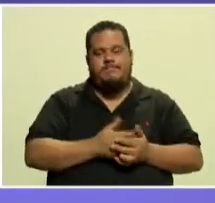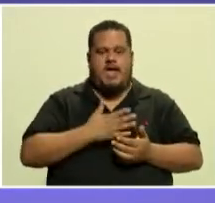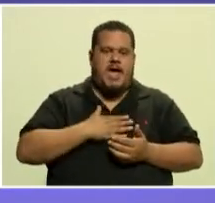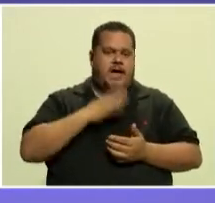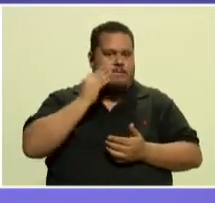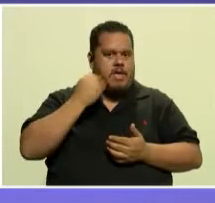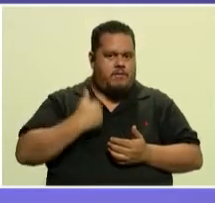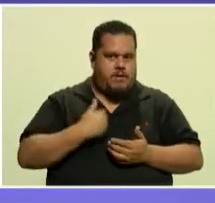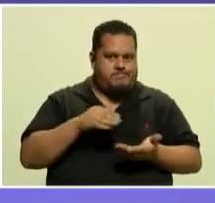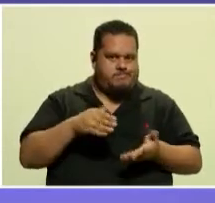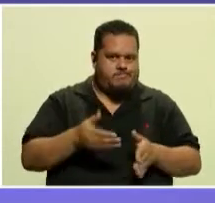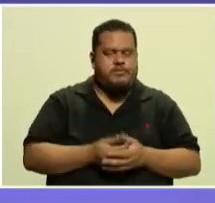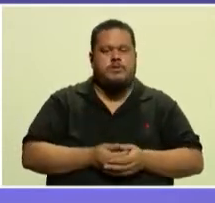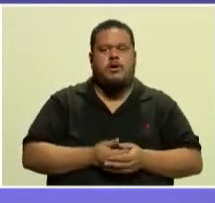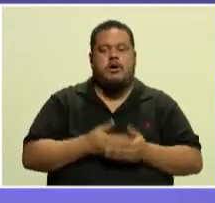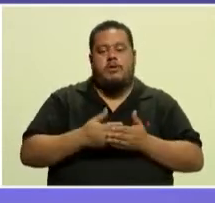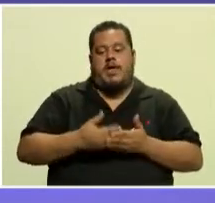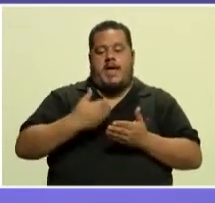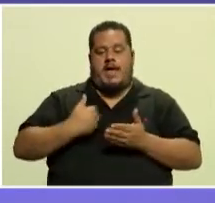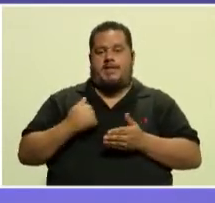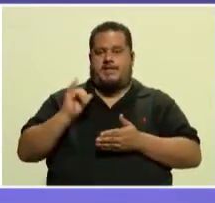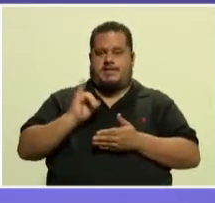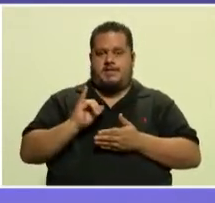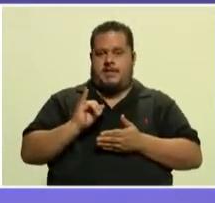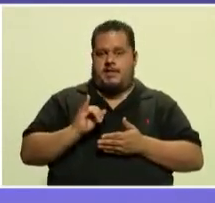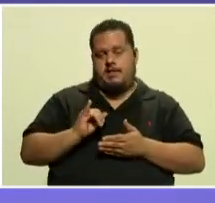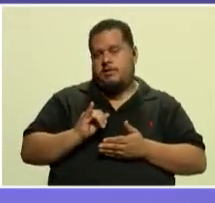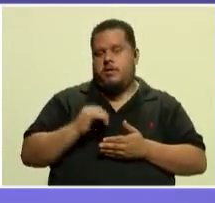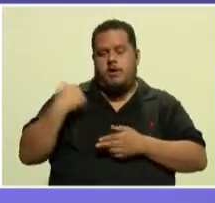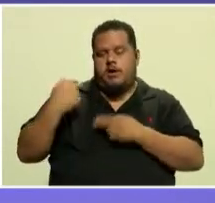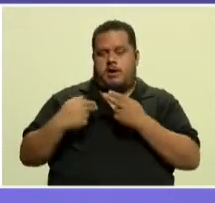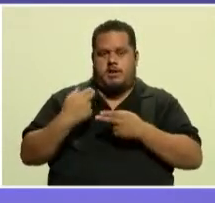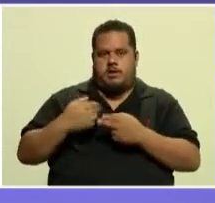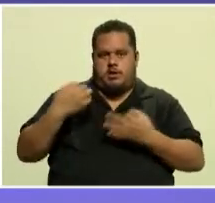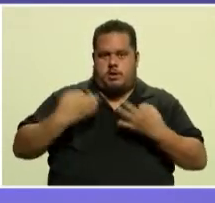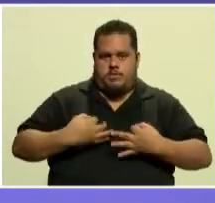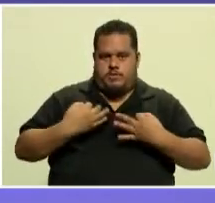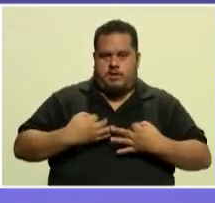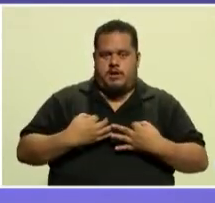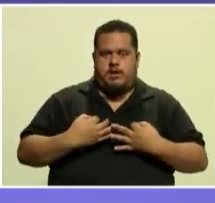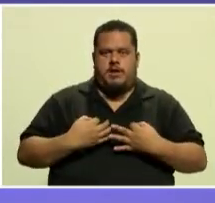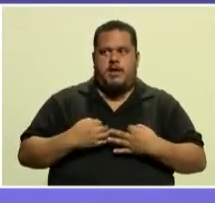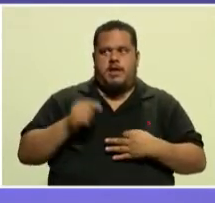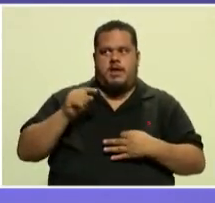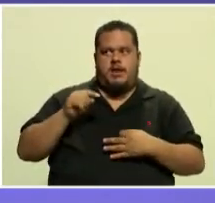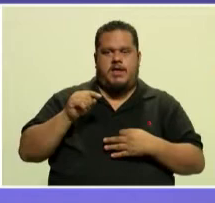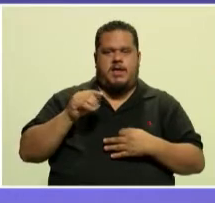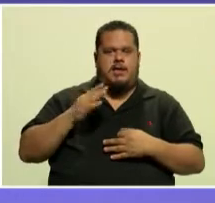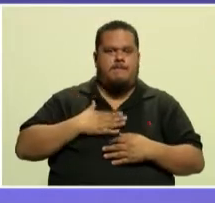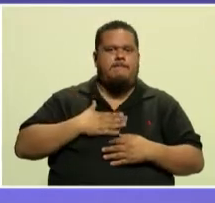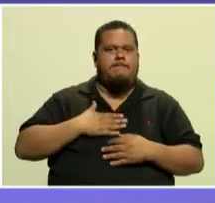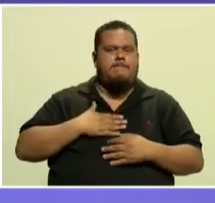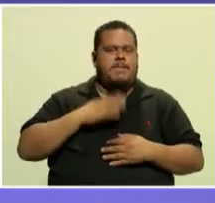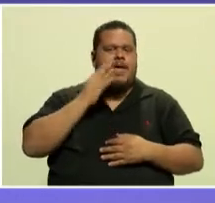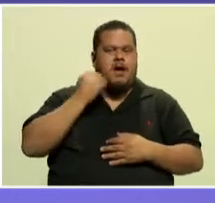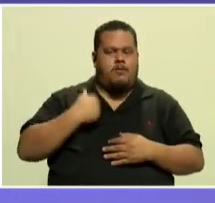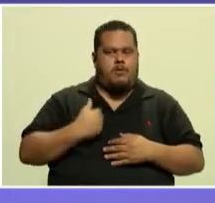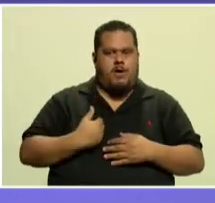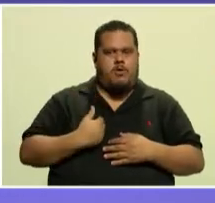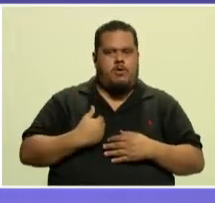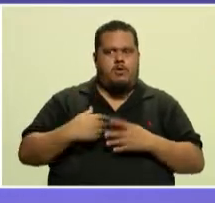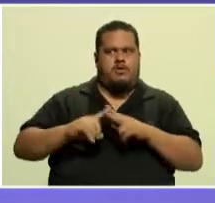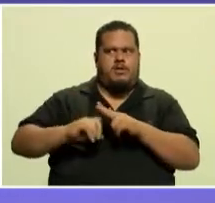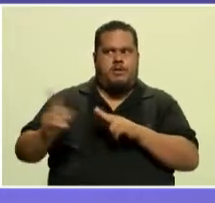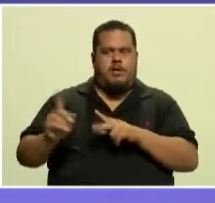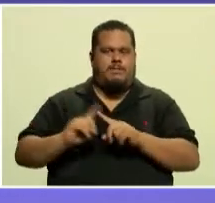es que, porque antes de esa confirmación, la historia oficial era que él había huido de su cautiverio,